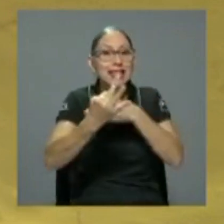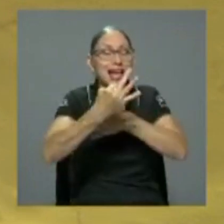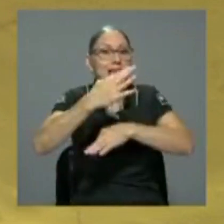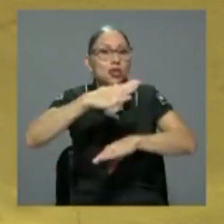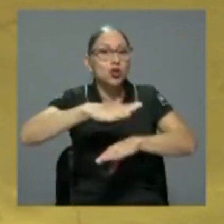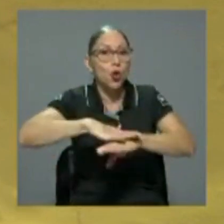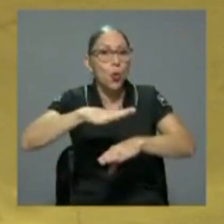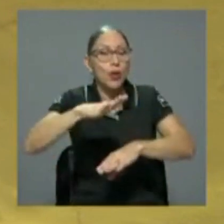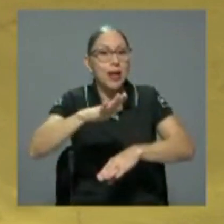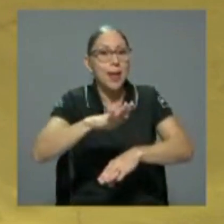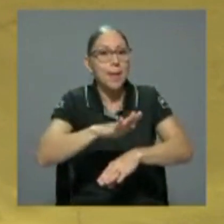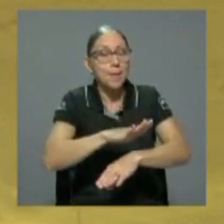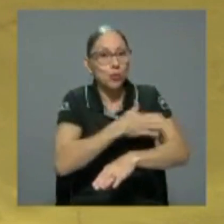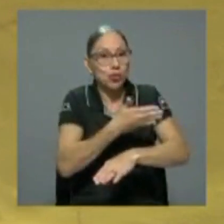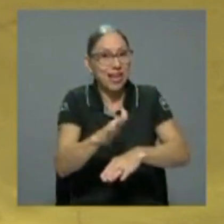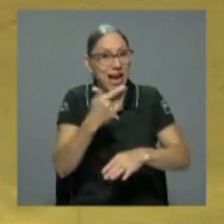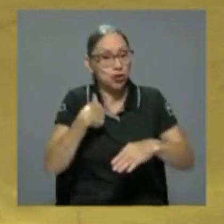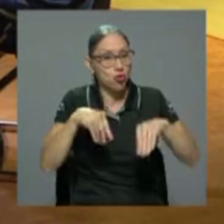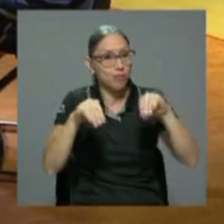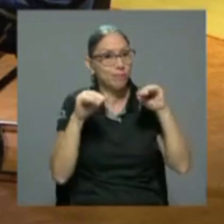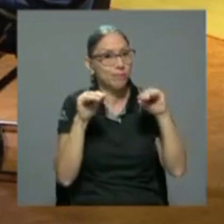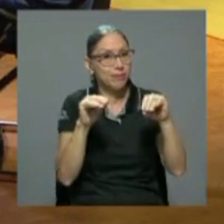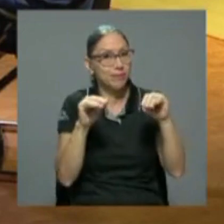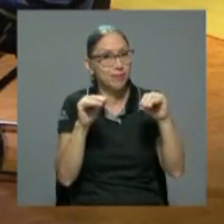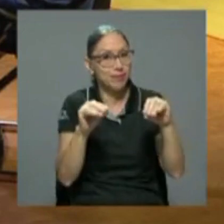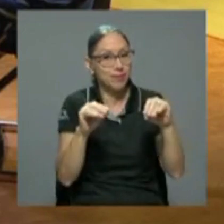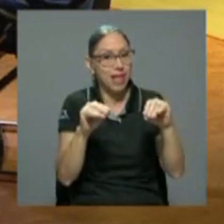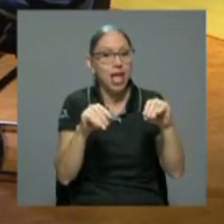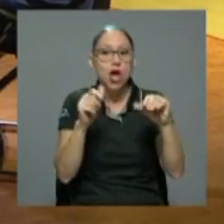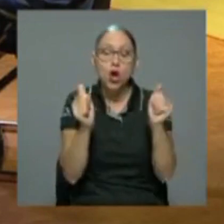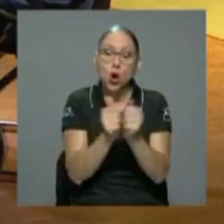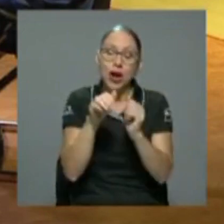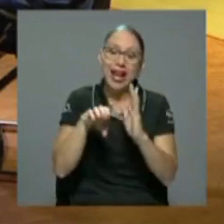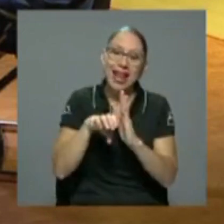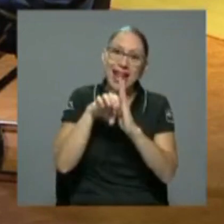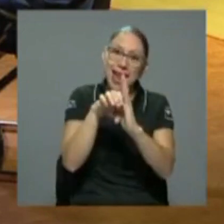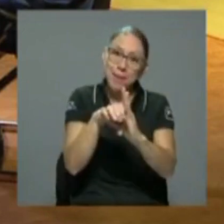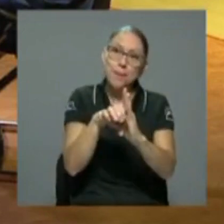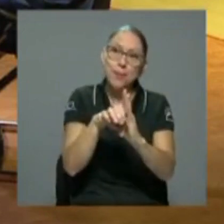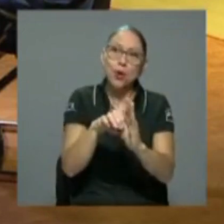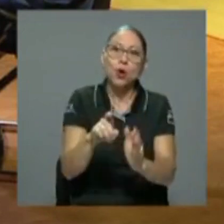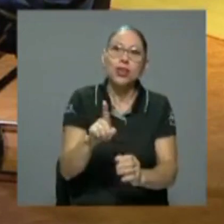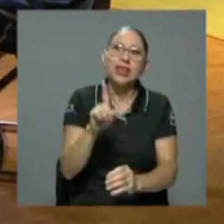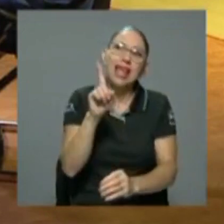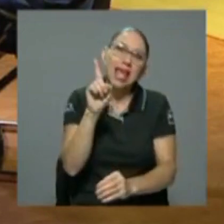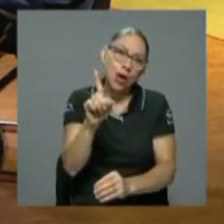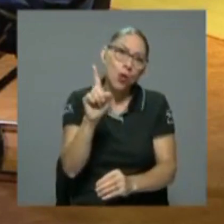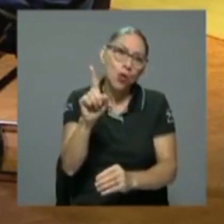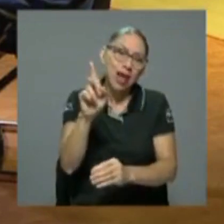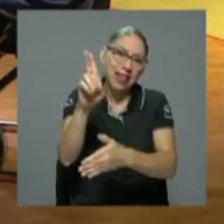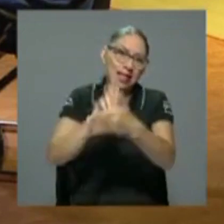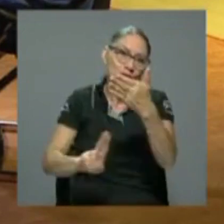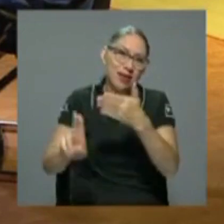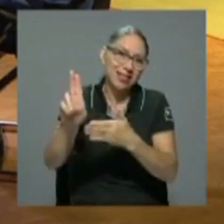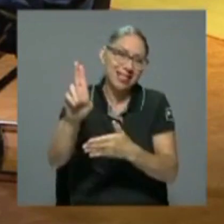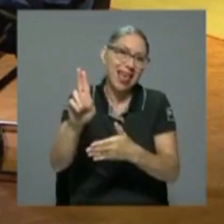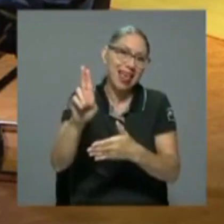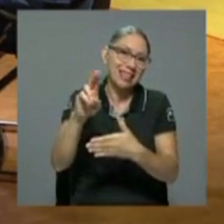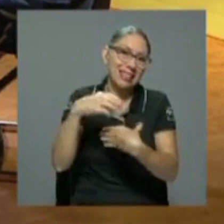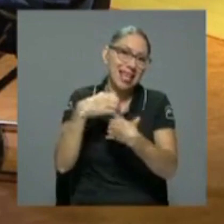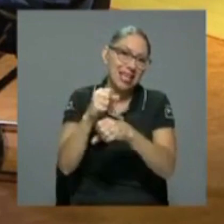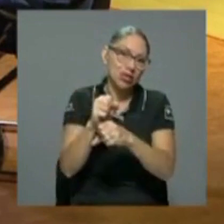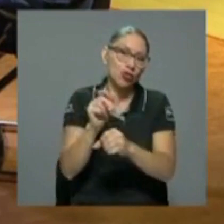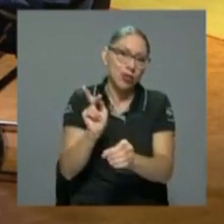acá. Ese taller lo impartí yo queriendo dar el ejemplo que el director de una de las universidades invitadas de honor iba a participar como